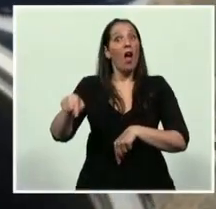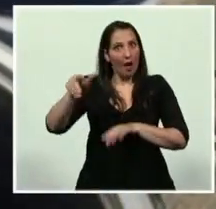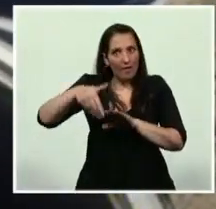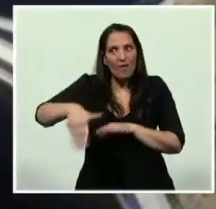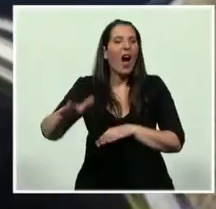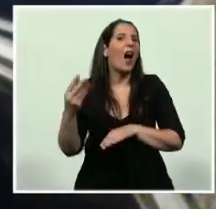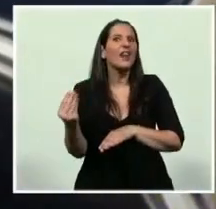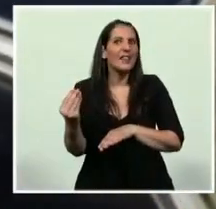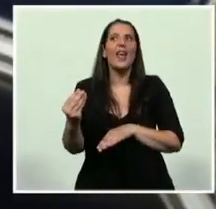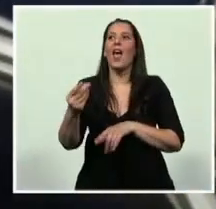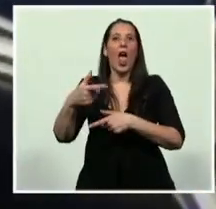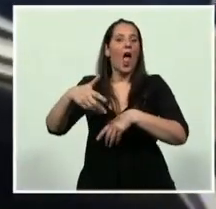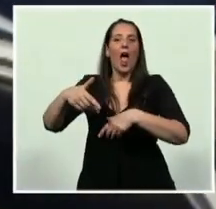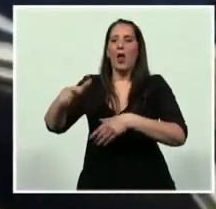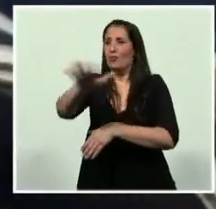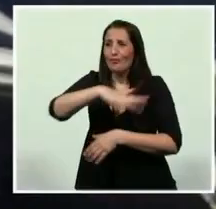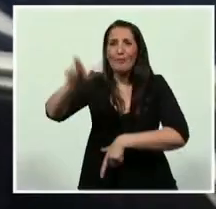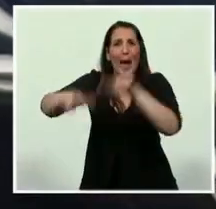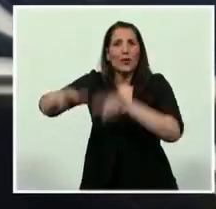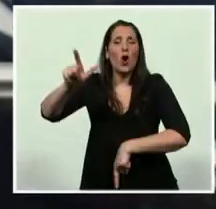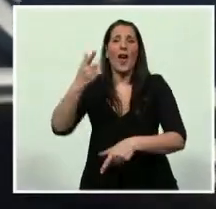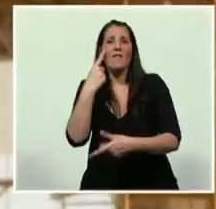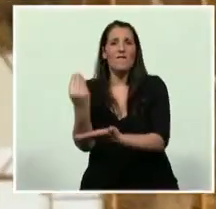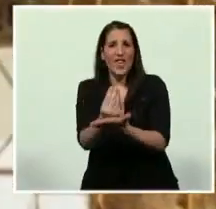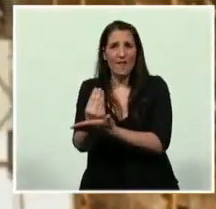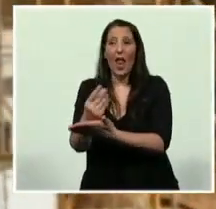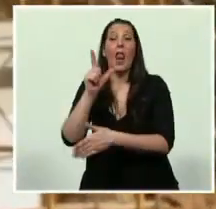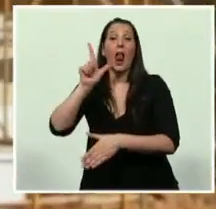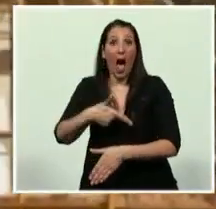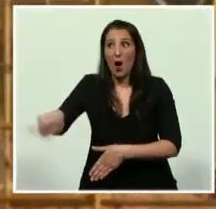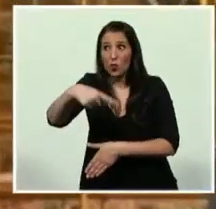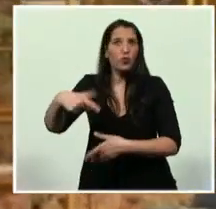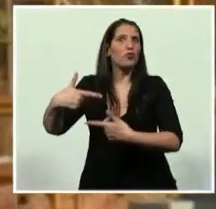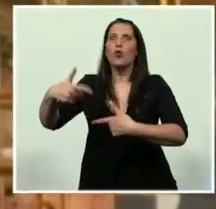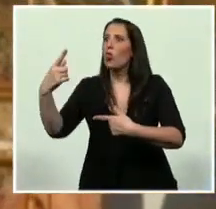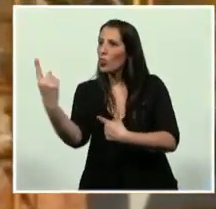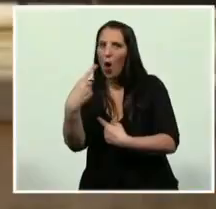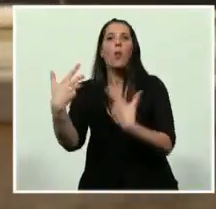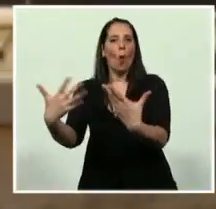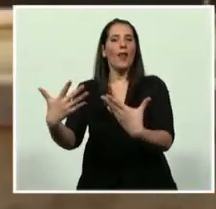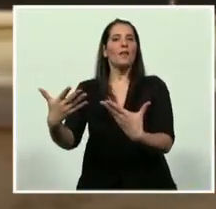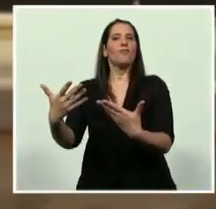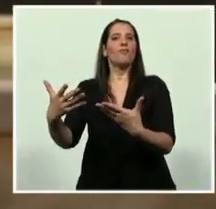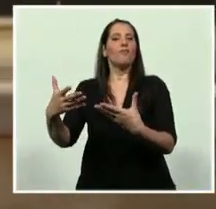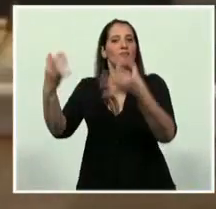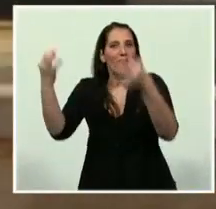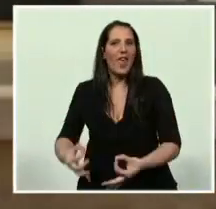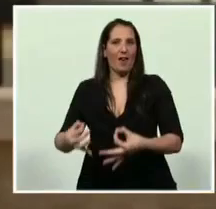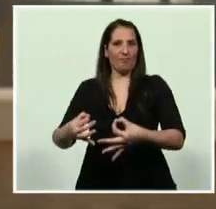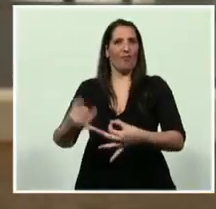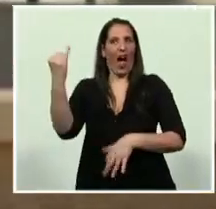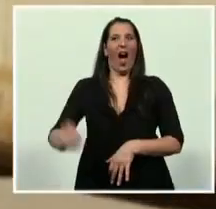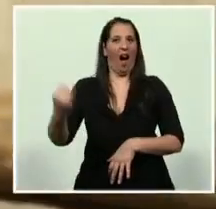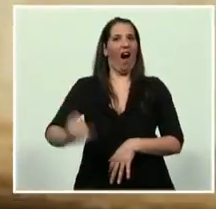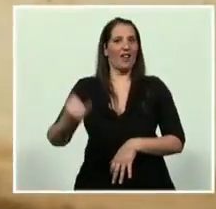100% de los habitantes del partido de Lanús. Y lo hacemos con una empresa